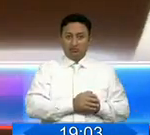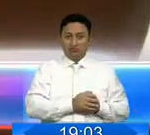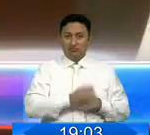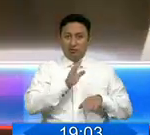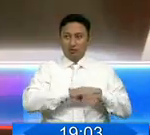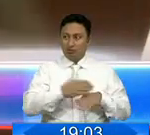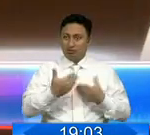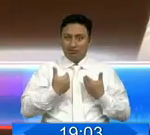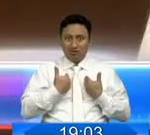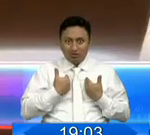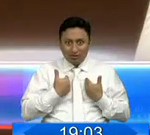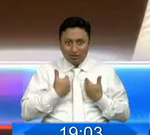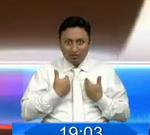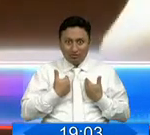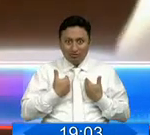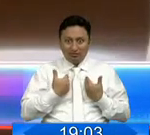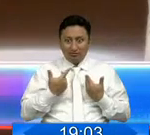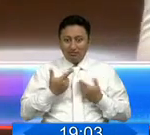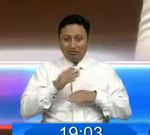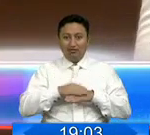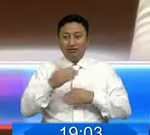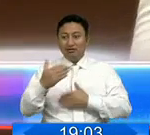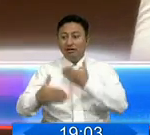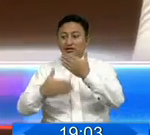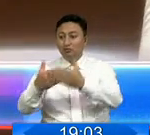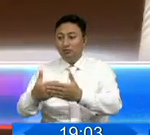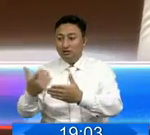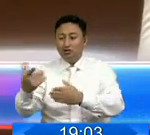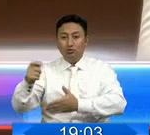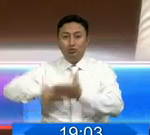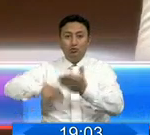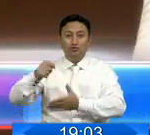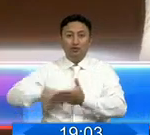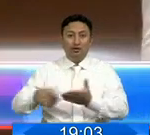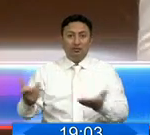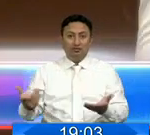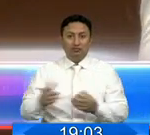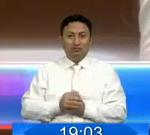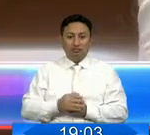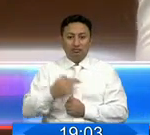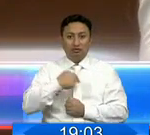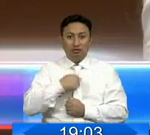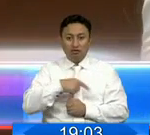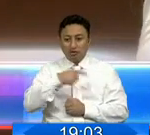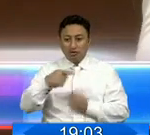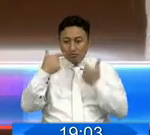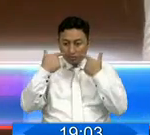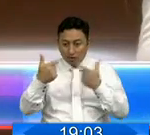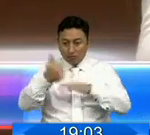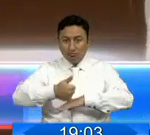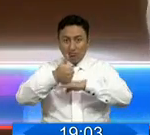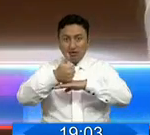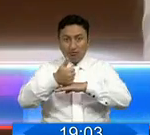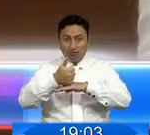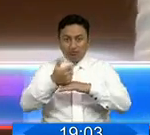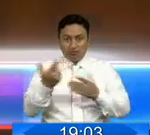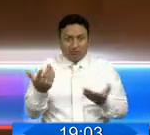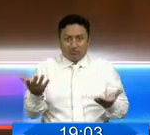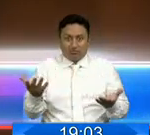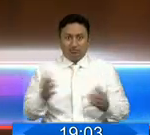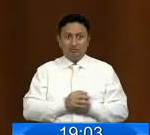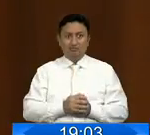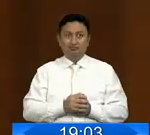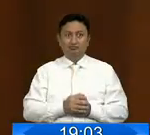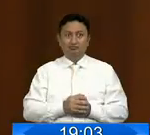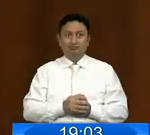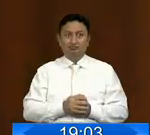ser responsable de los resultados de esa contratación si es que no estuve en todas las etapas de su ejecución?